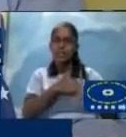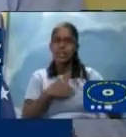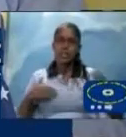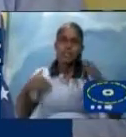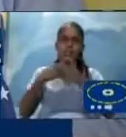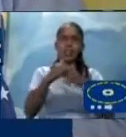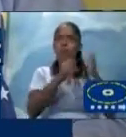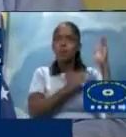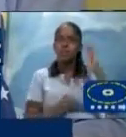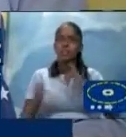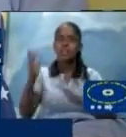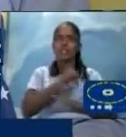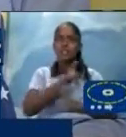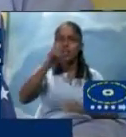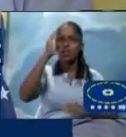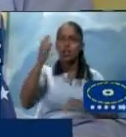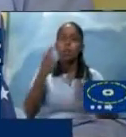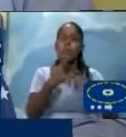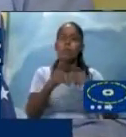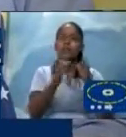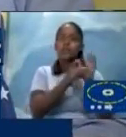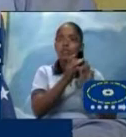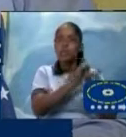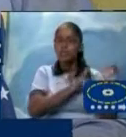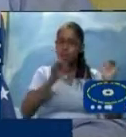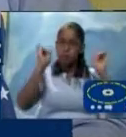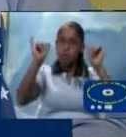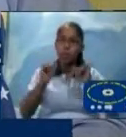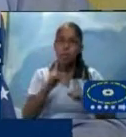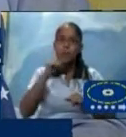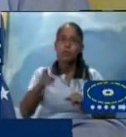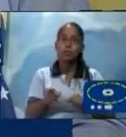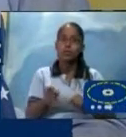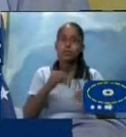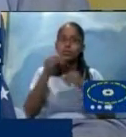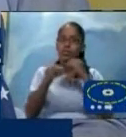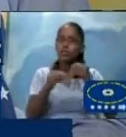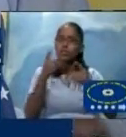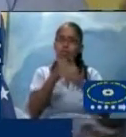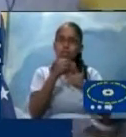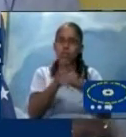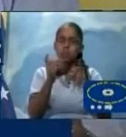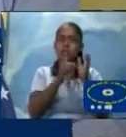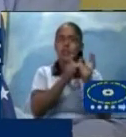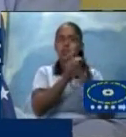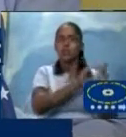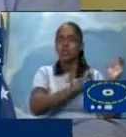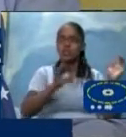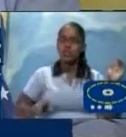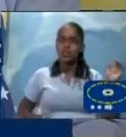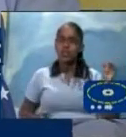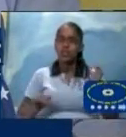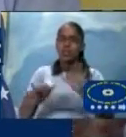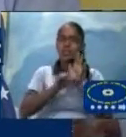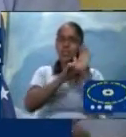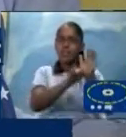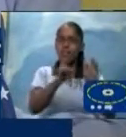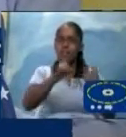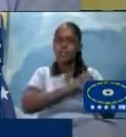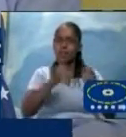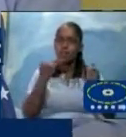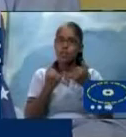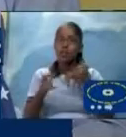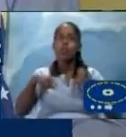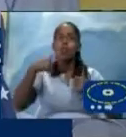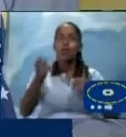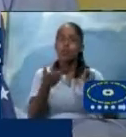la presencia de Dios. Pero Jesús, esta misma pregunta se lo hicieron los discípulos a Jesucristo. ¿Qué señales habrá del fin? ¿Cuándo